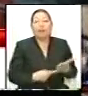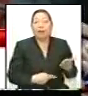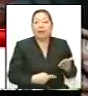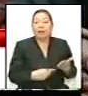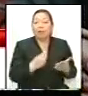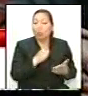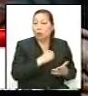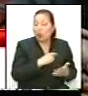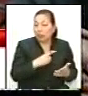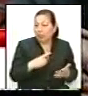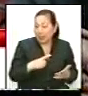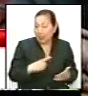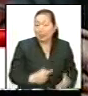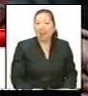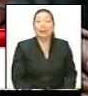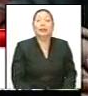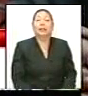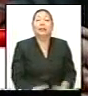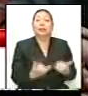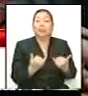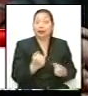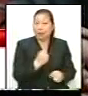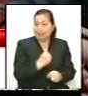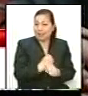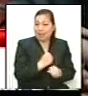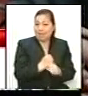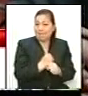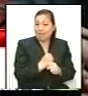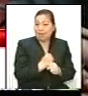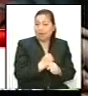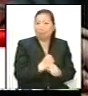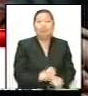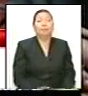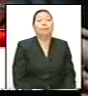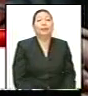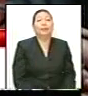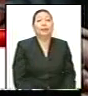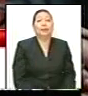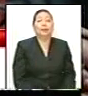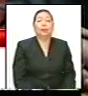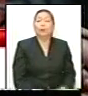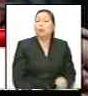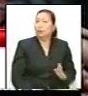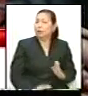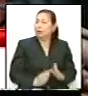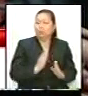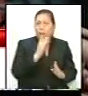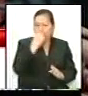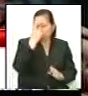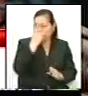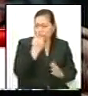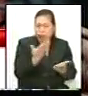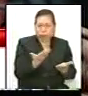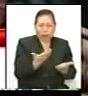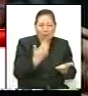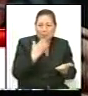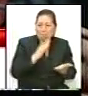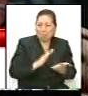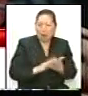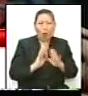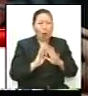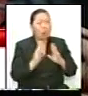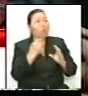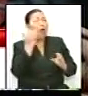hotel. Por estas obras se le imputa haber alterado el perfil urbano y la morfología de la